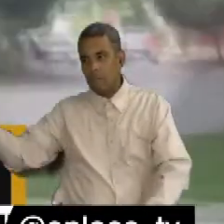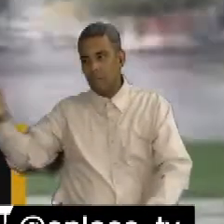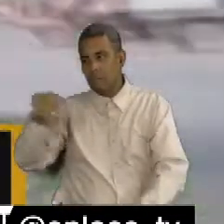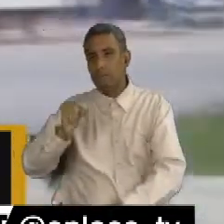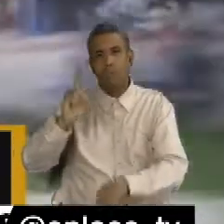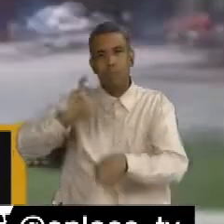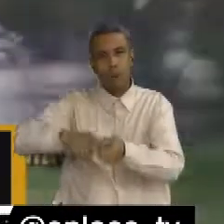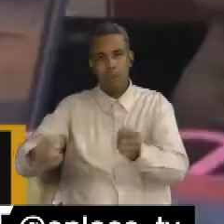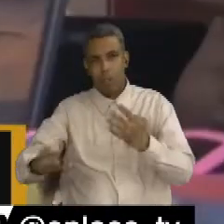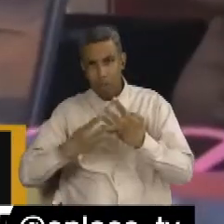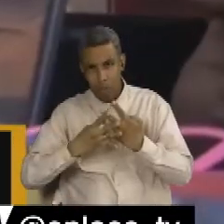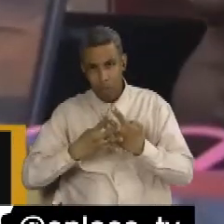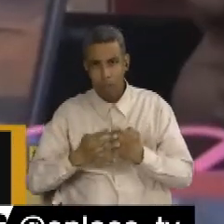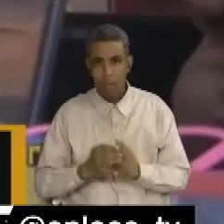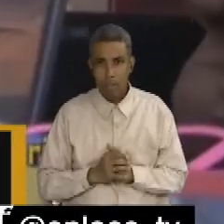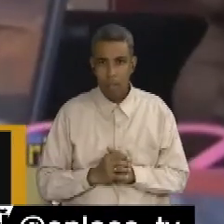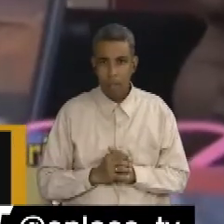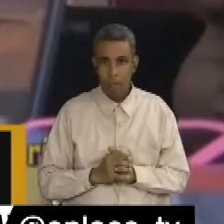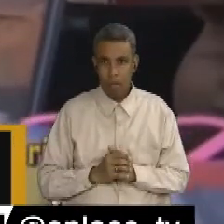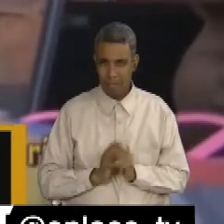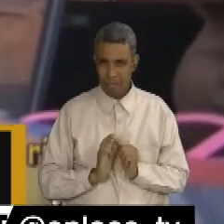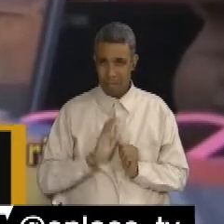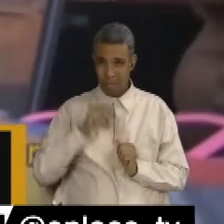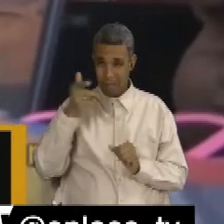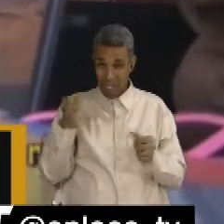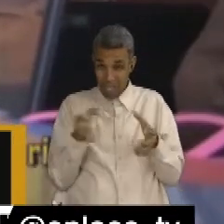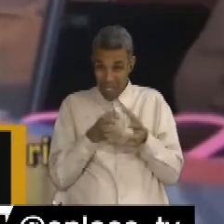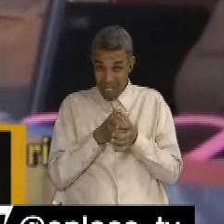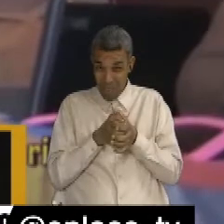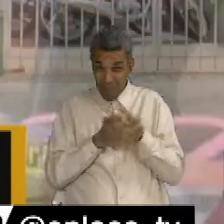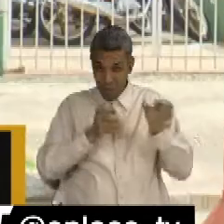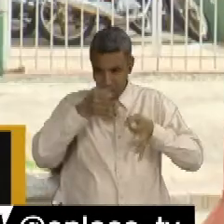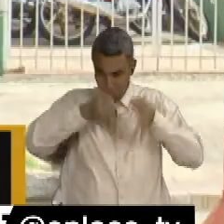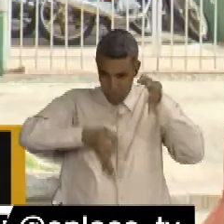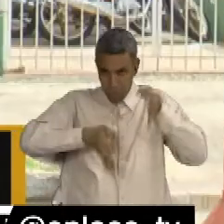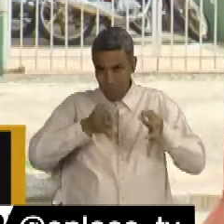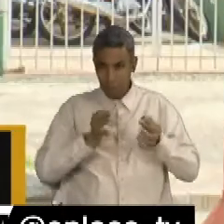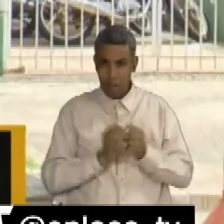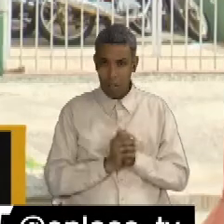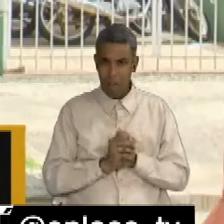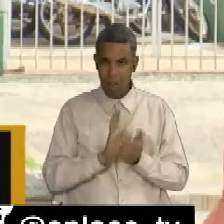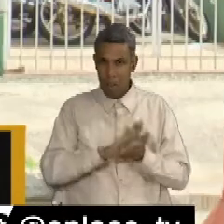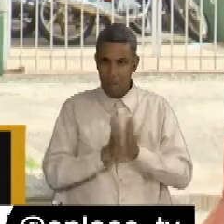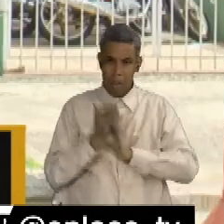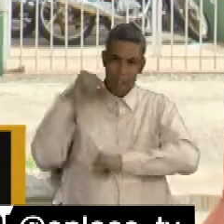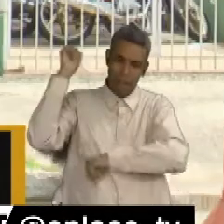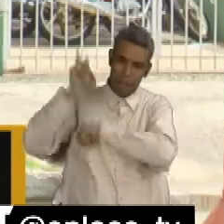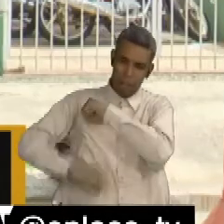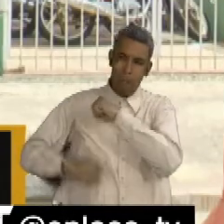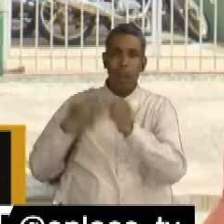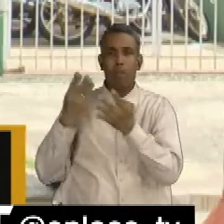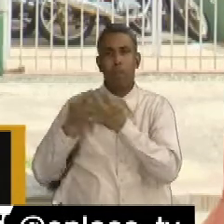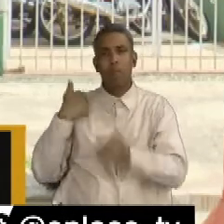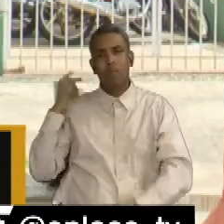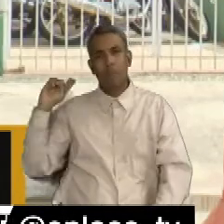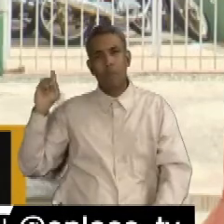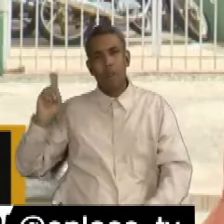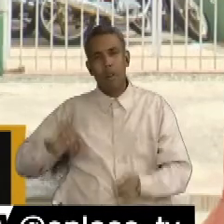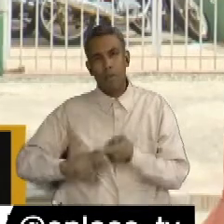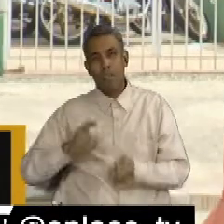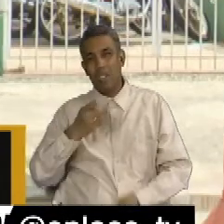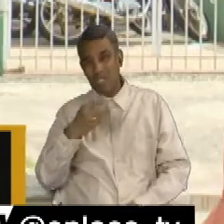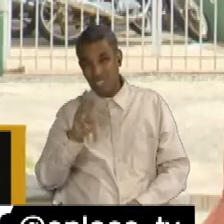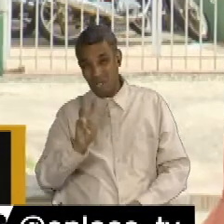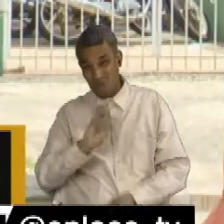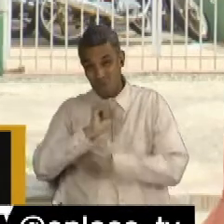Justicia Especial para la Paz. Por eso, este hombre que había sido ya condenado por un juez a 18 años y 3 meses